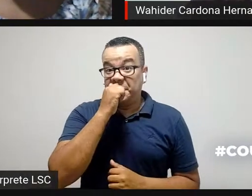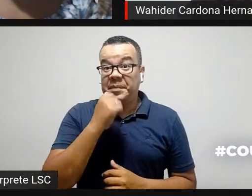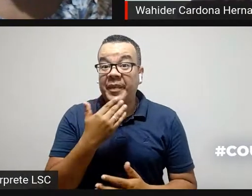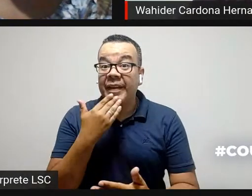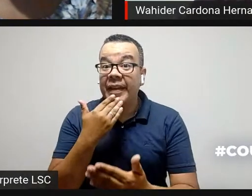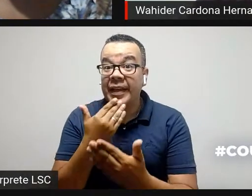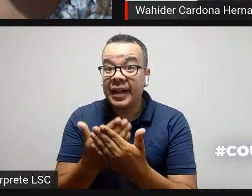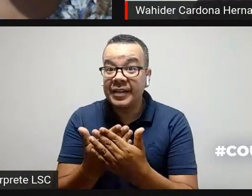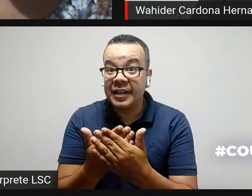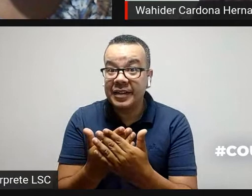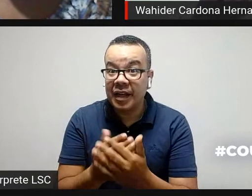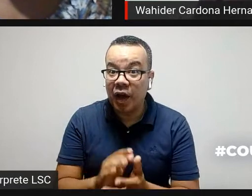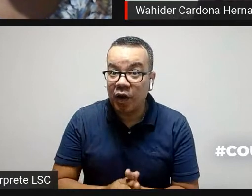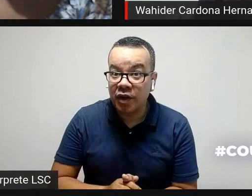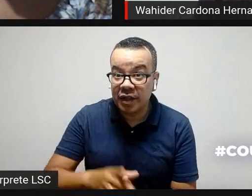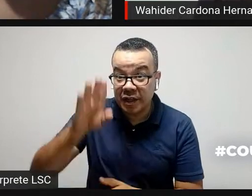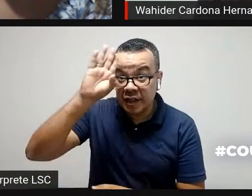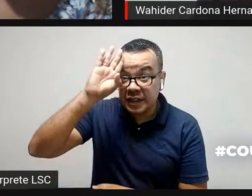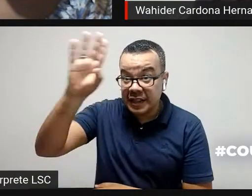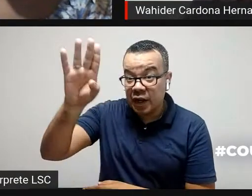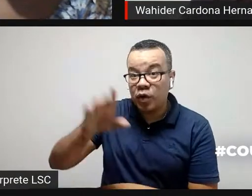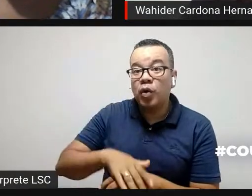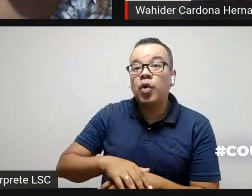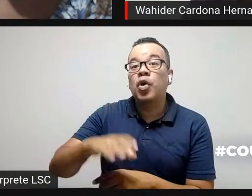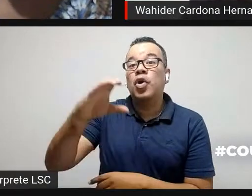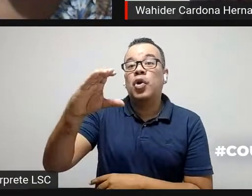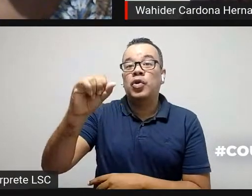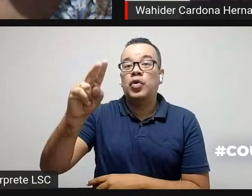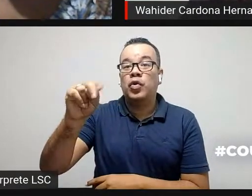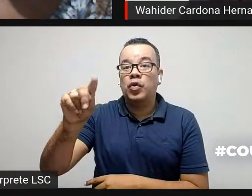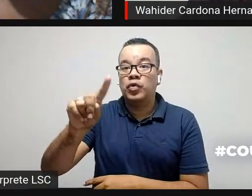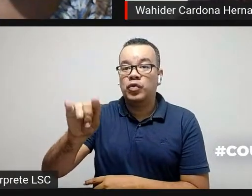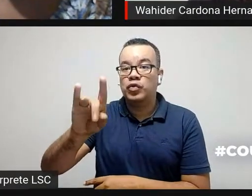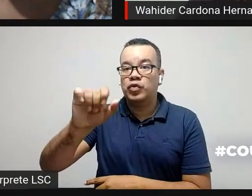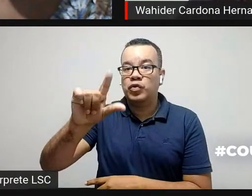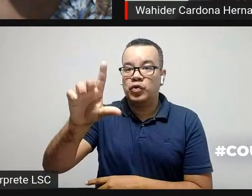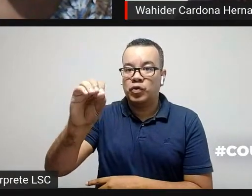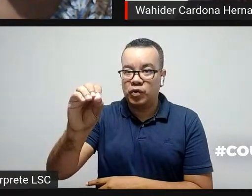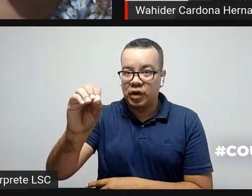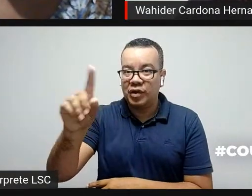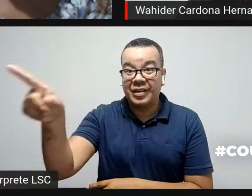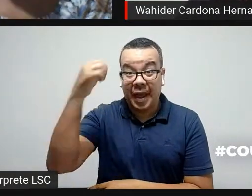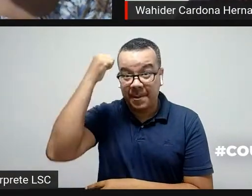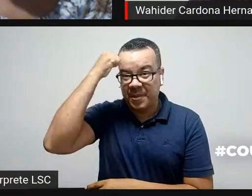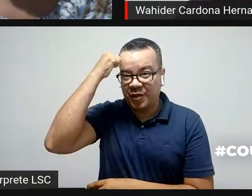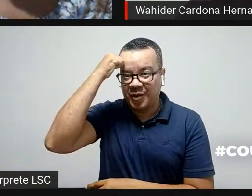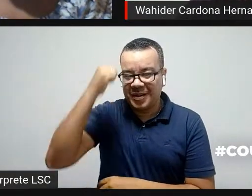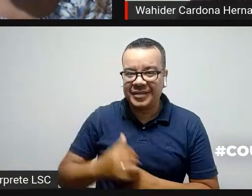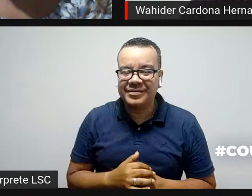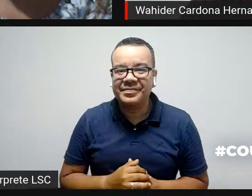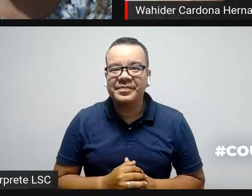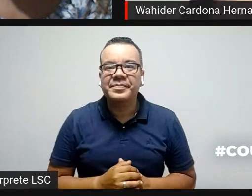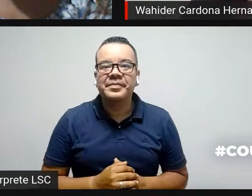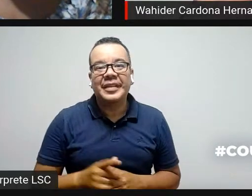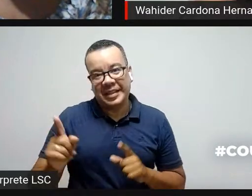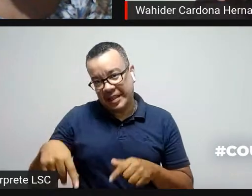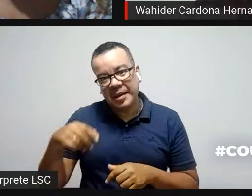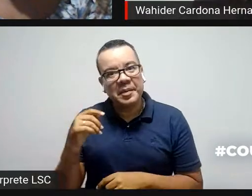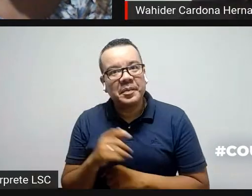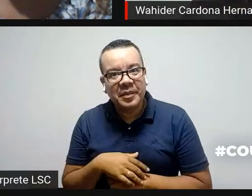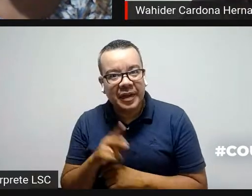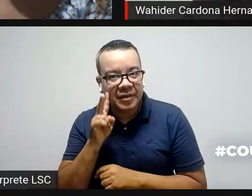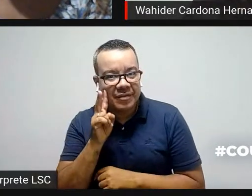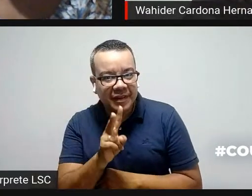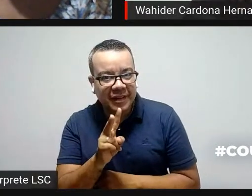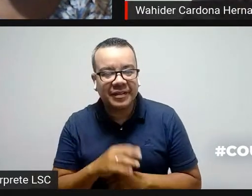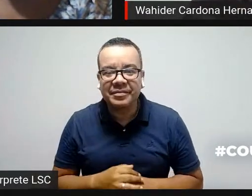Gracias, Ryder. Un saludo a Consuelo Galindo, docente de la institución Remigio Antonio Cañarte, que también nos está escuchando